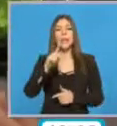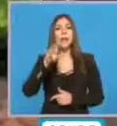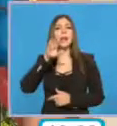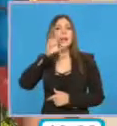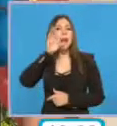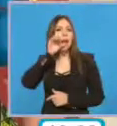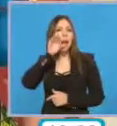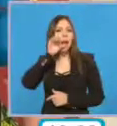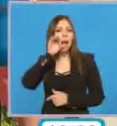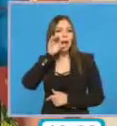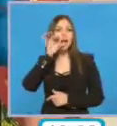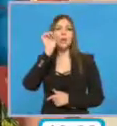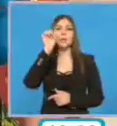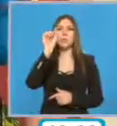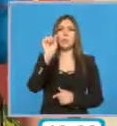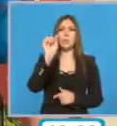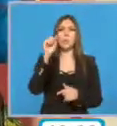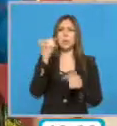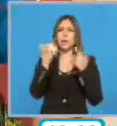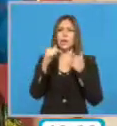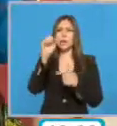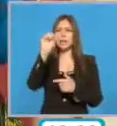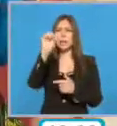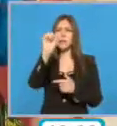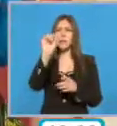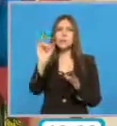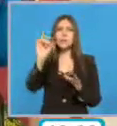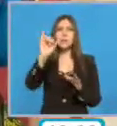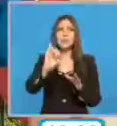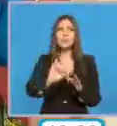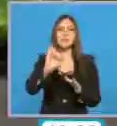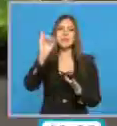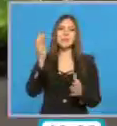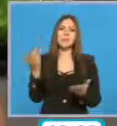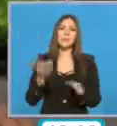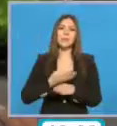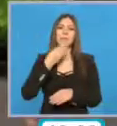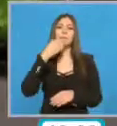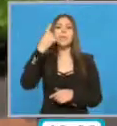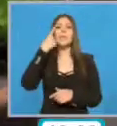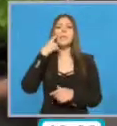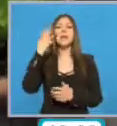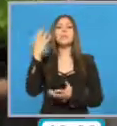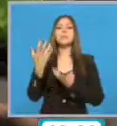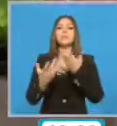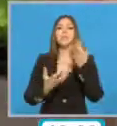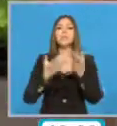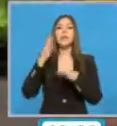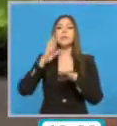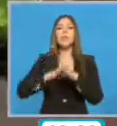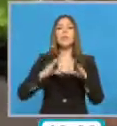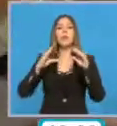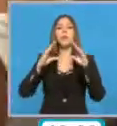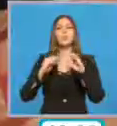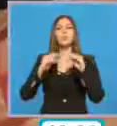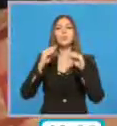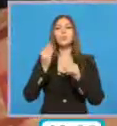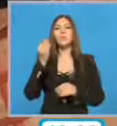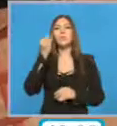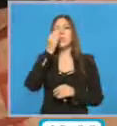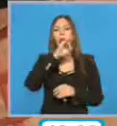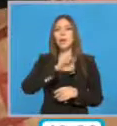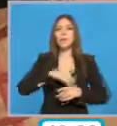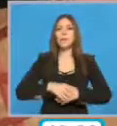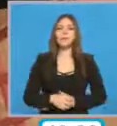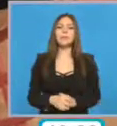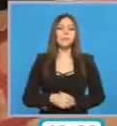pueden, agregarle un poquito de leche, adelante, si quieren. Súper bien. Esto para la cocción. Para nada la más. cocción suaviza. Para que quede Y- suavecita. Muchas gracias. ¿Qué Pame.